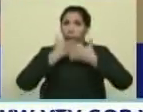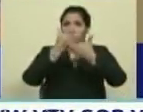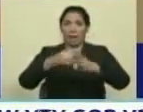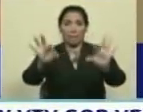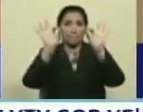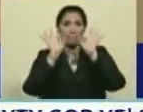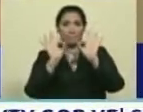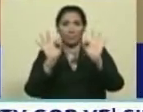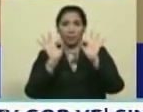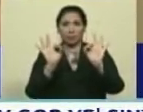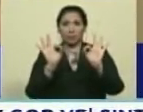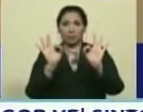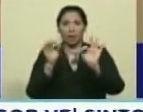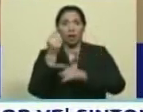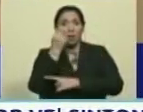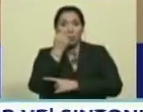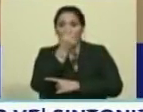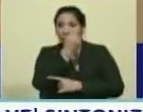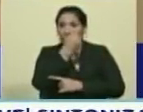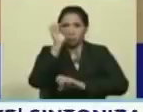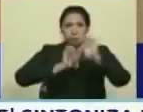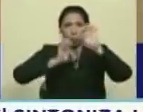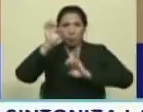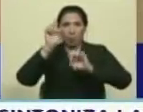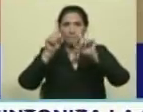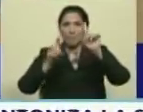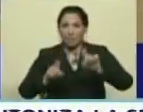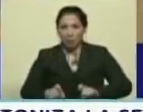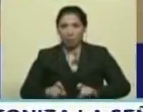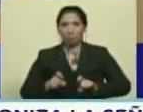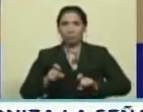especialistas de oftalmológicos, ingenieros,